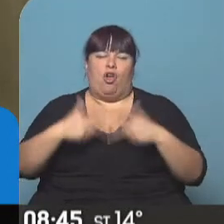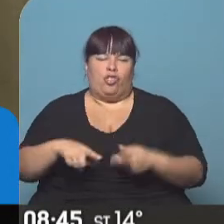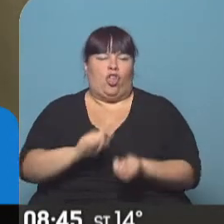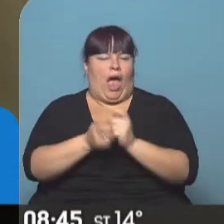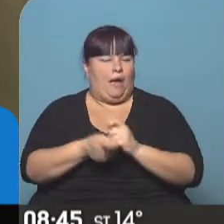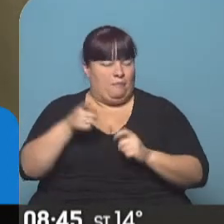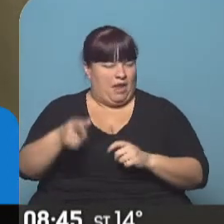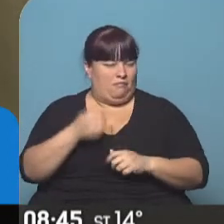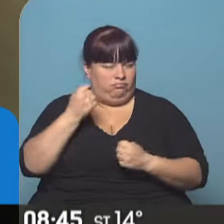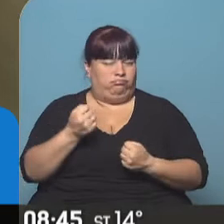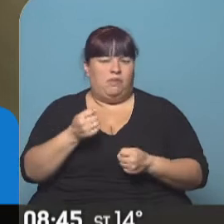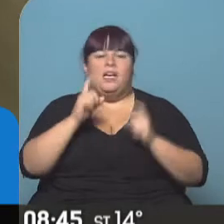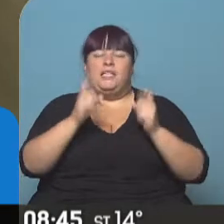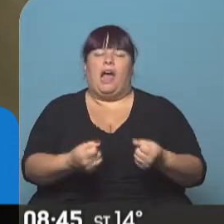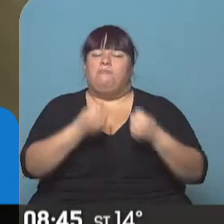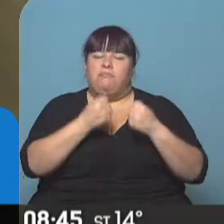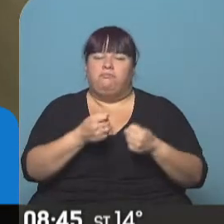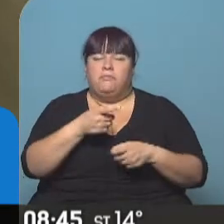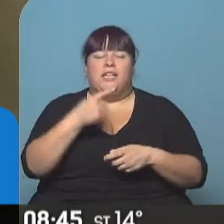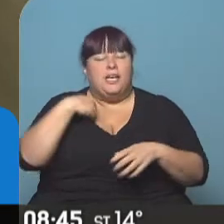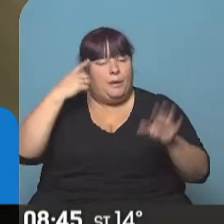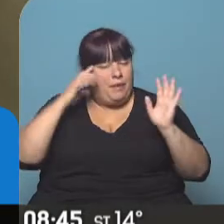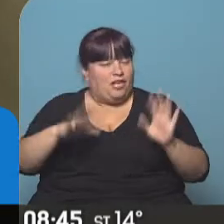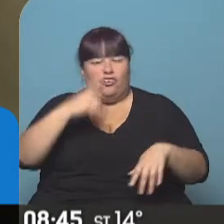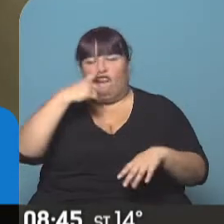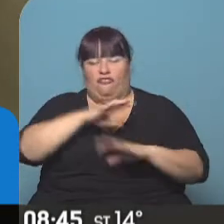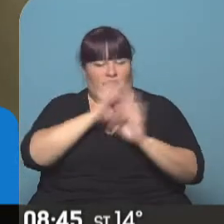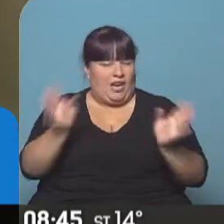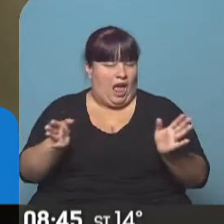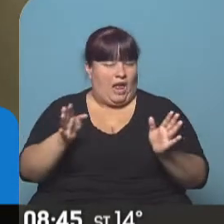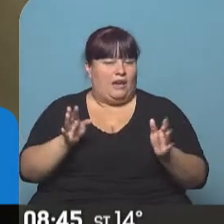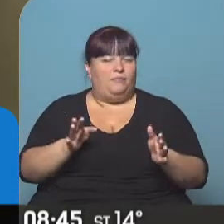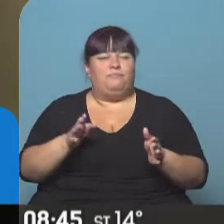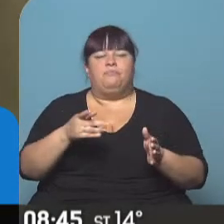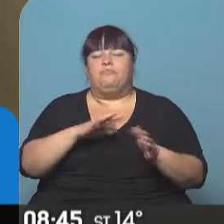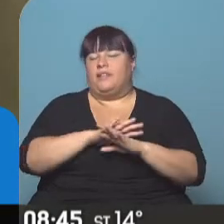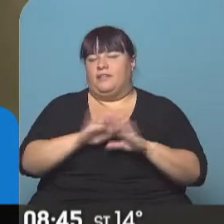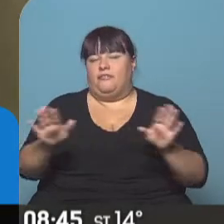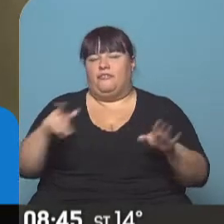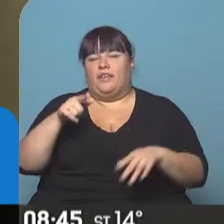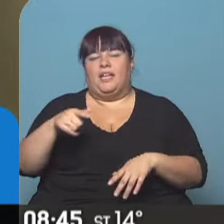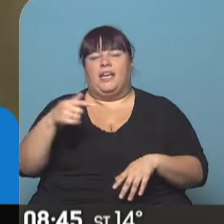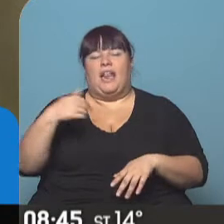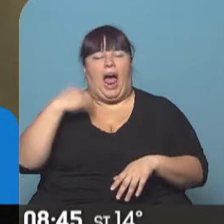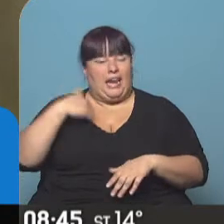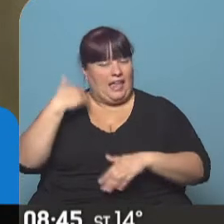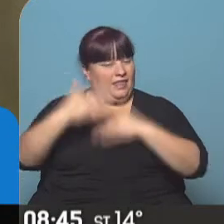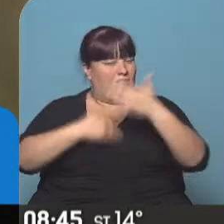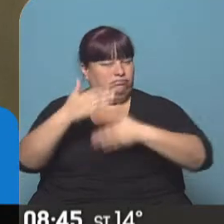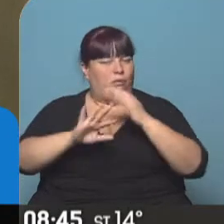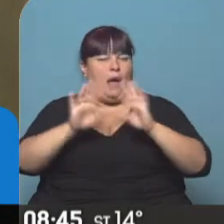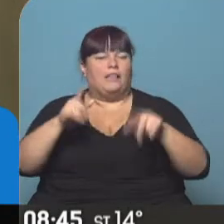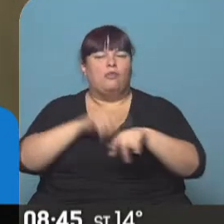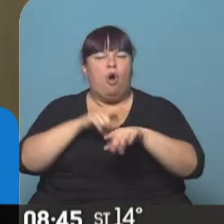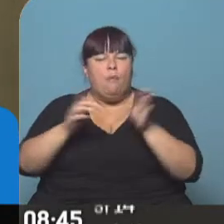cambiemos y también se consolida creo definitivamente la salida de nuestro país de ese